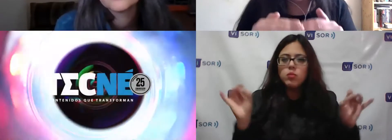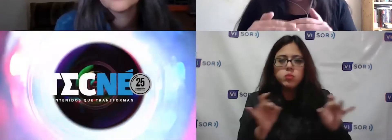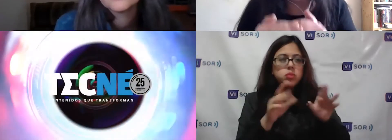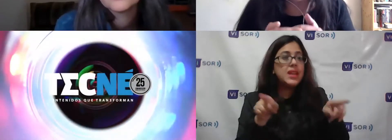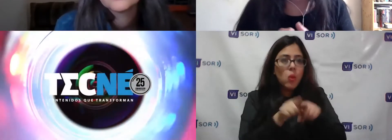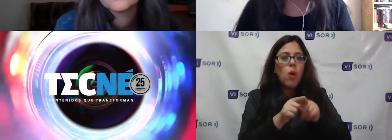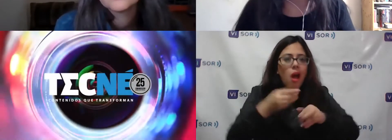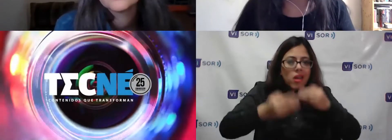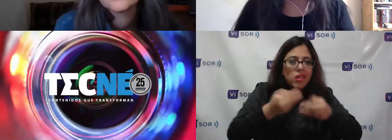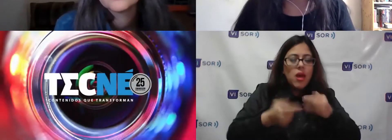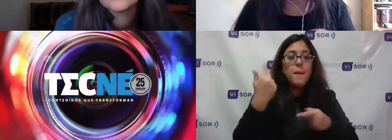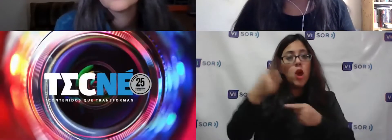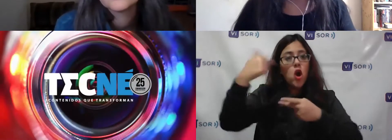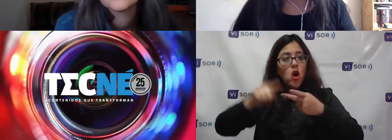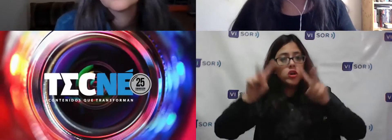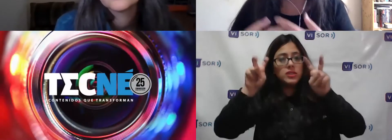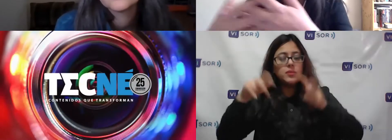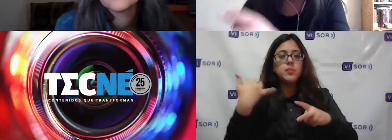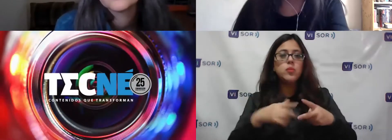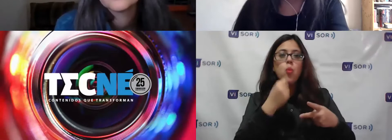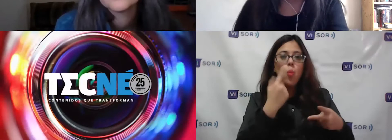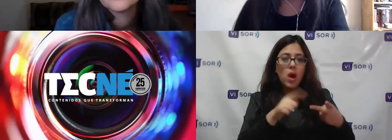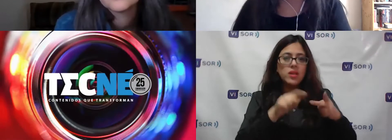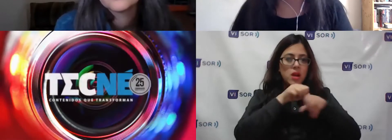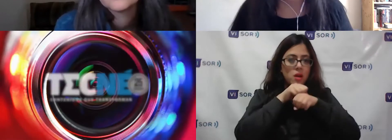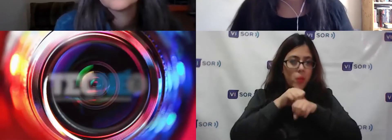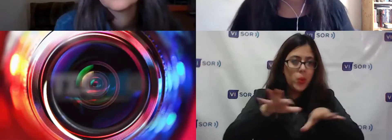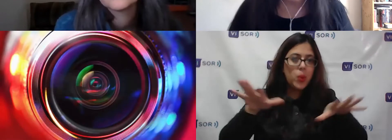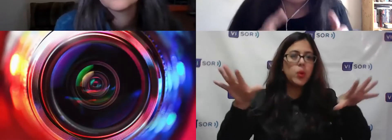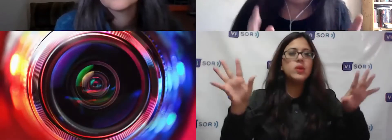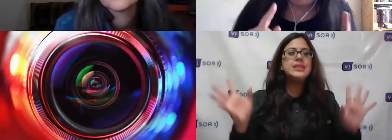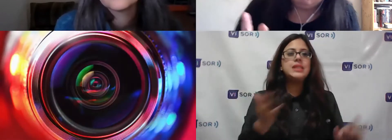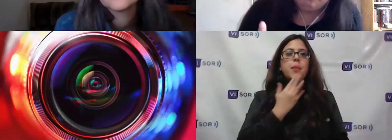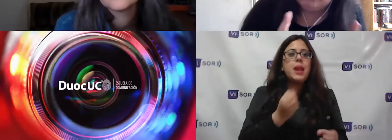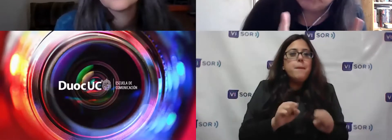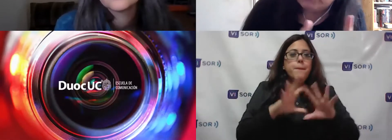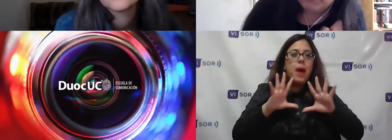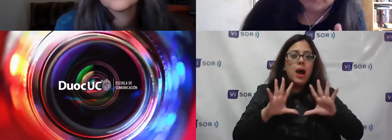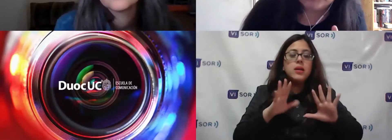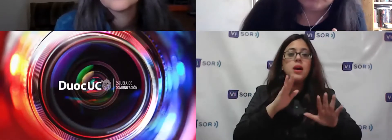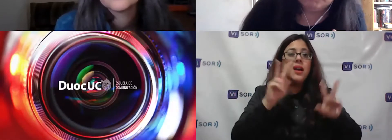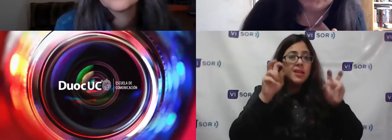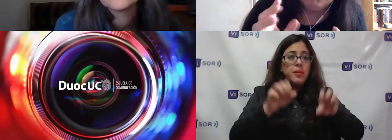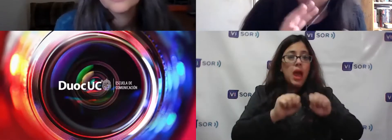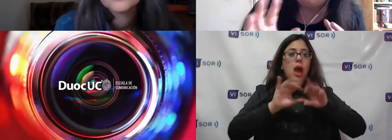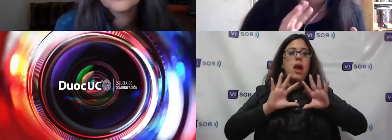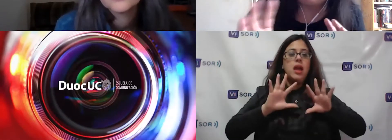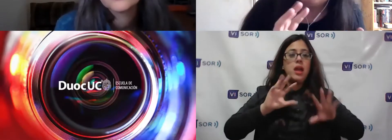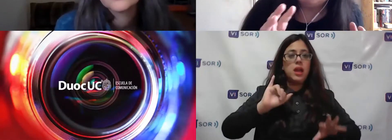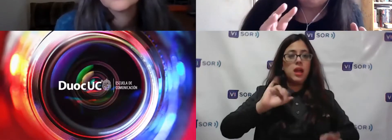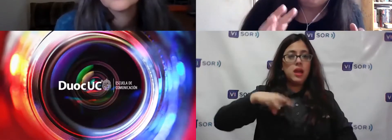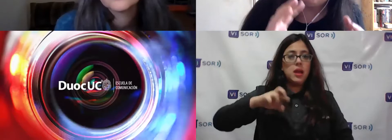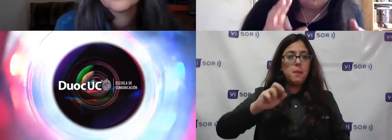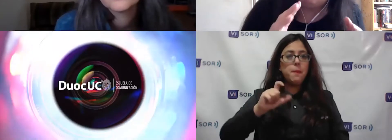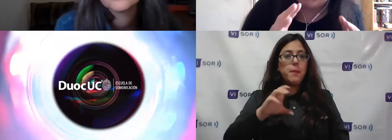también lo otro efecto práctico que tiene que ver con la difusión y el impacto yo todo esto cuando lo impacto va a ser una aclaración a para mí el impacto